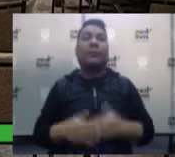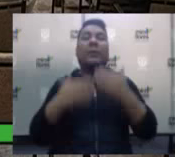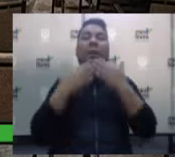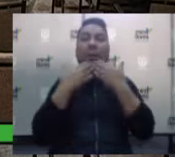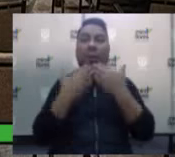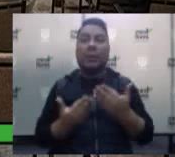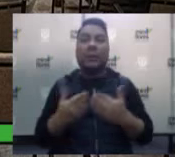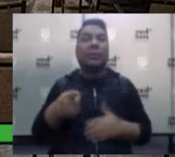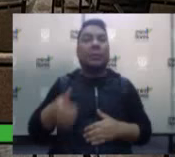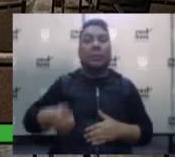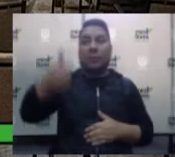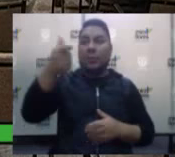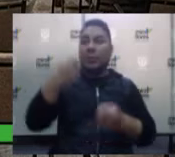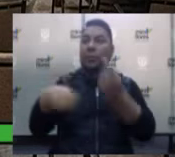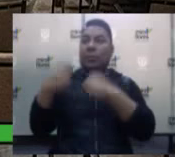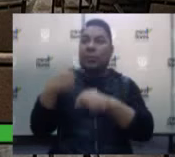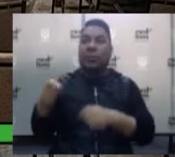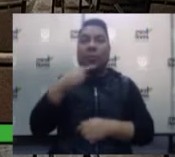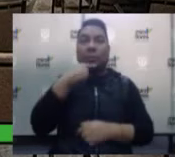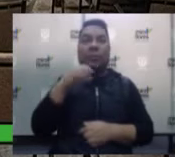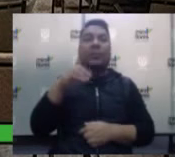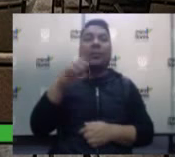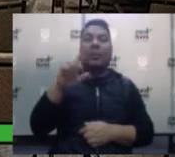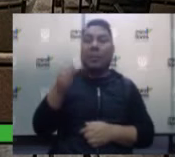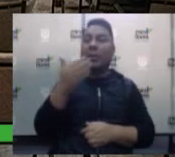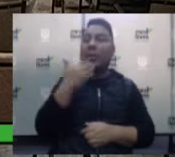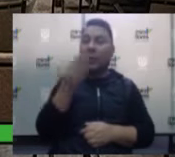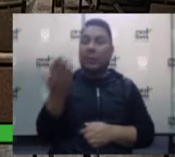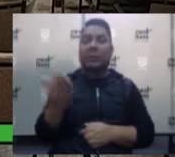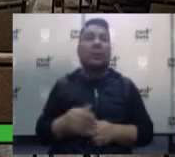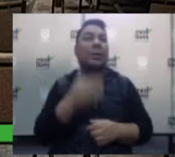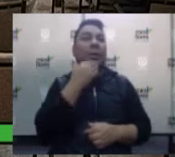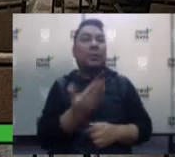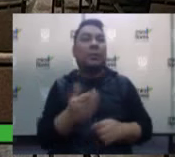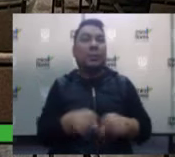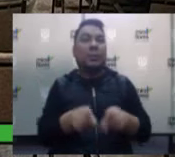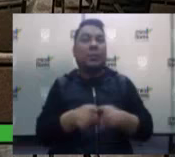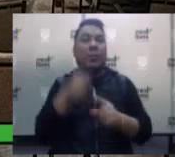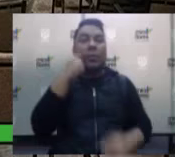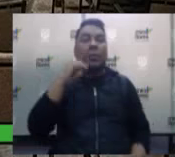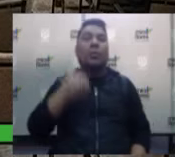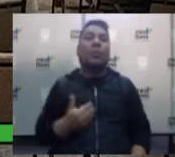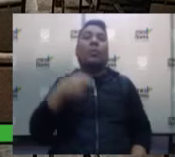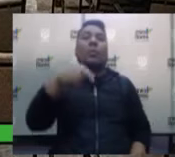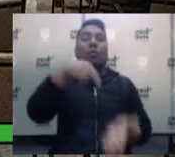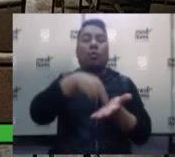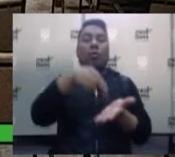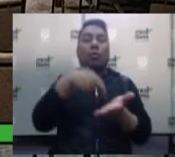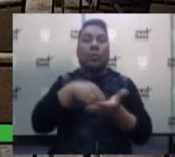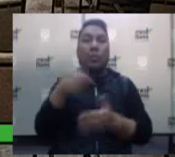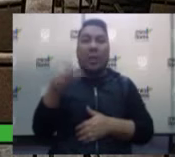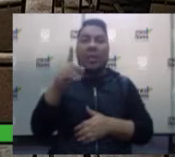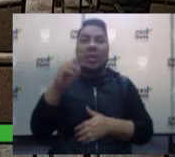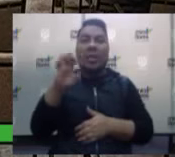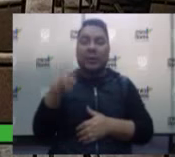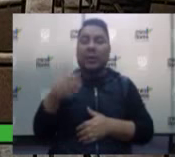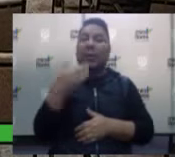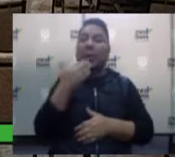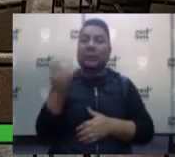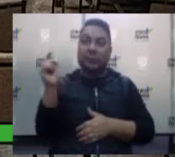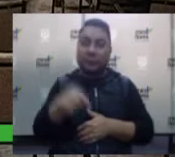Agradecemos a la sugerente de comercialización, señora Amelia Robles Vidal. Agradecemos también al señor notario Luis Gutiérrez Ariancé por habernos acompañado el día de